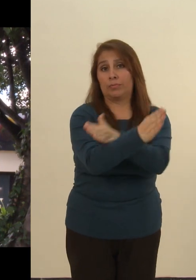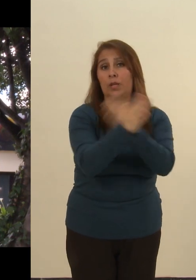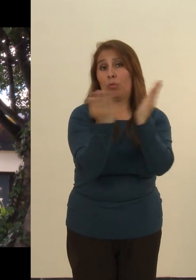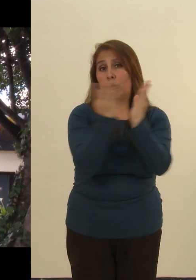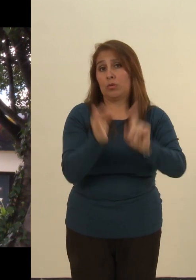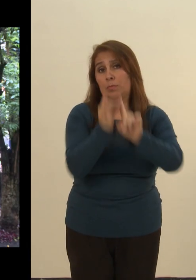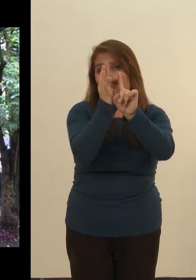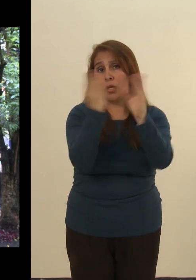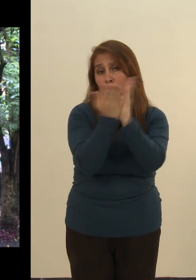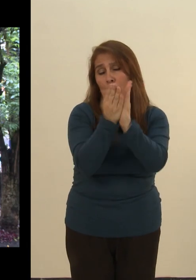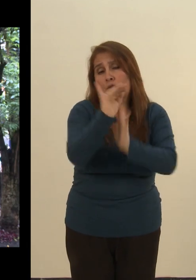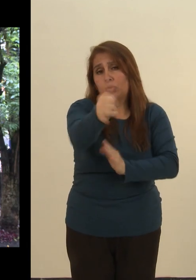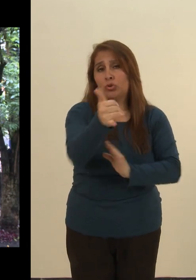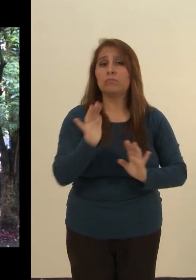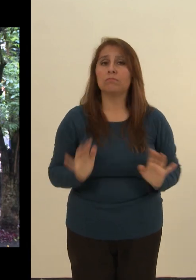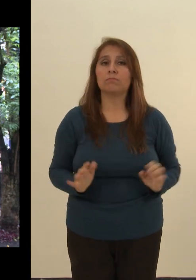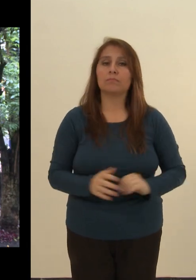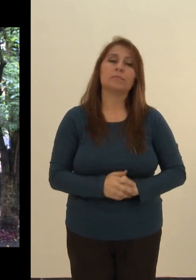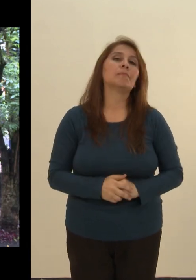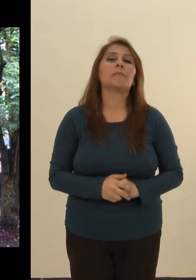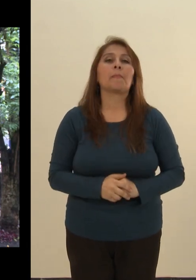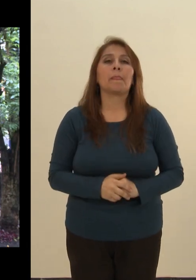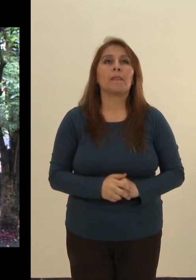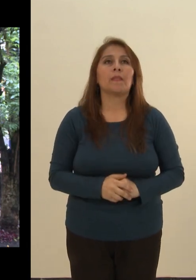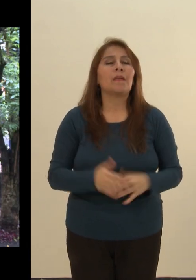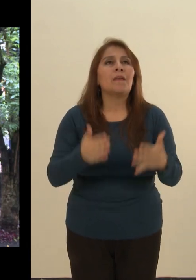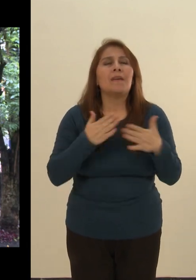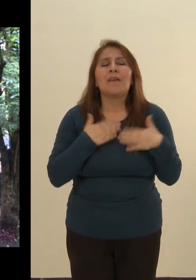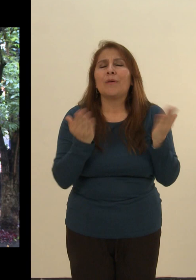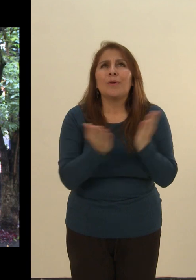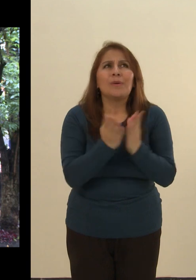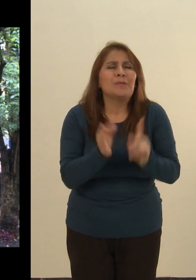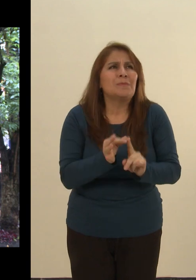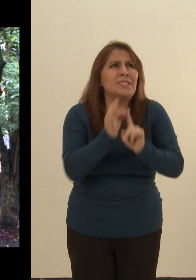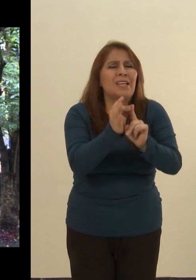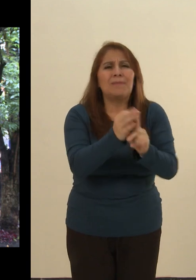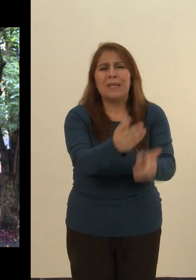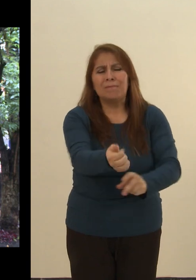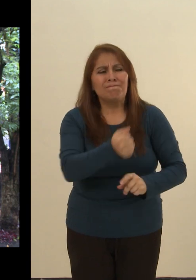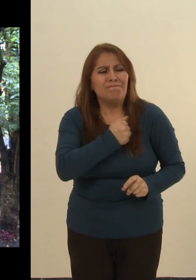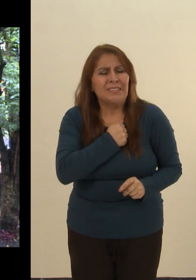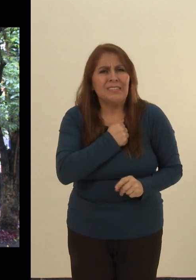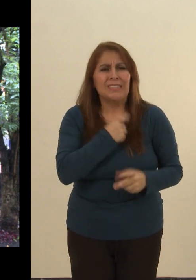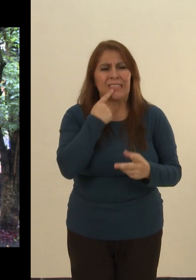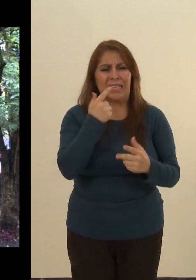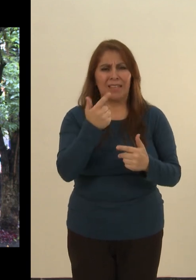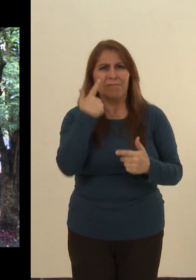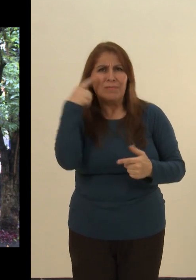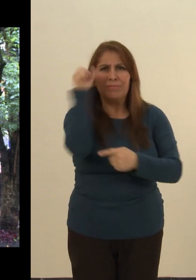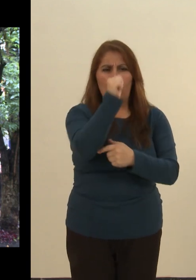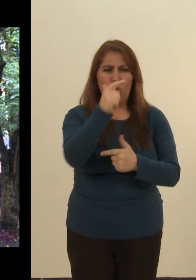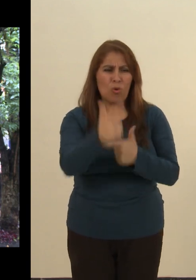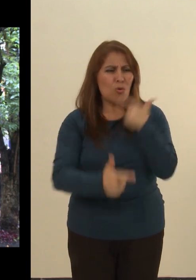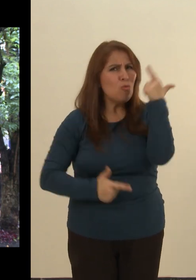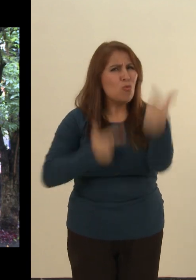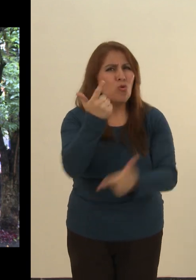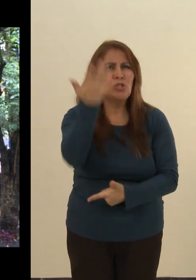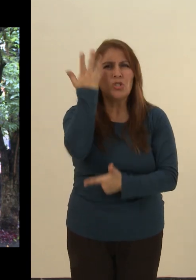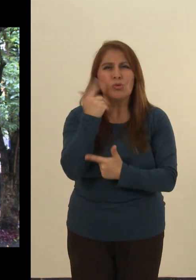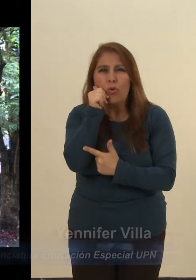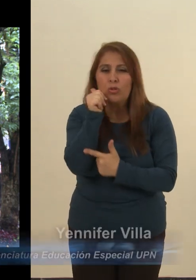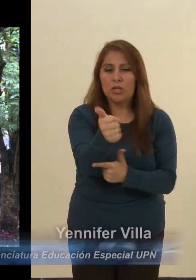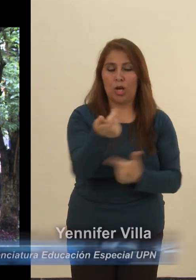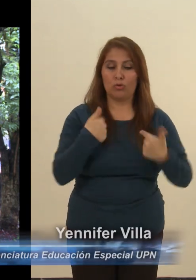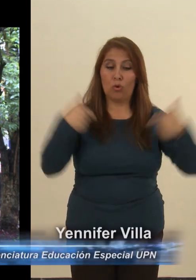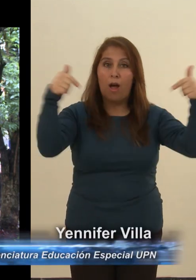de educación especial. Entonces creo que la licenciatura me deja un afecto por ser maestra, un afecto por entender que esto es una lucha cotidiana y que